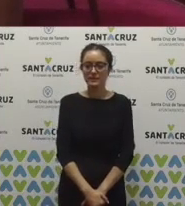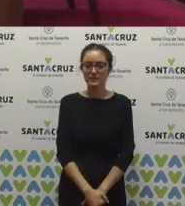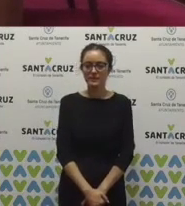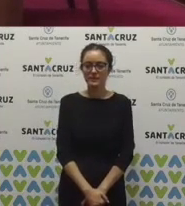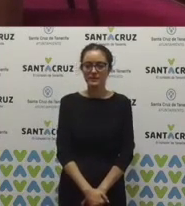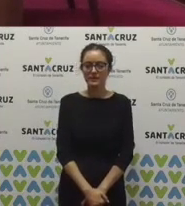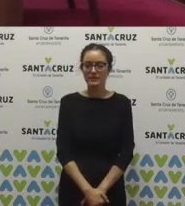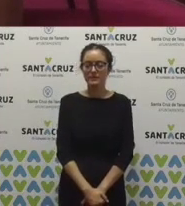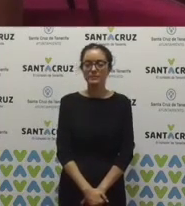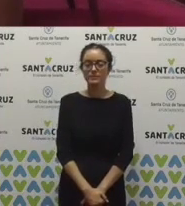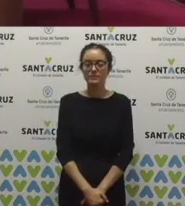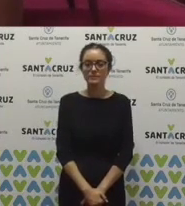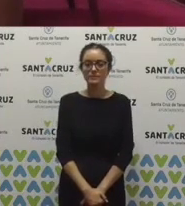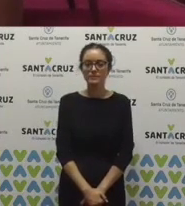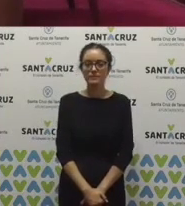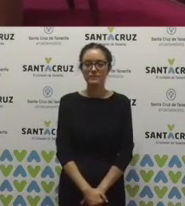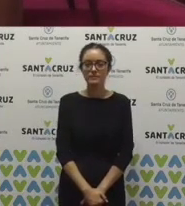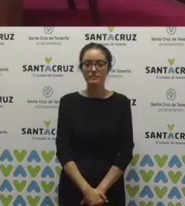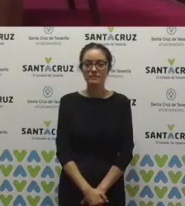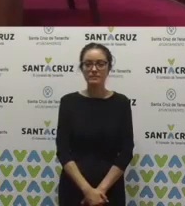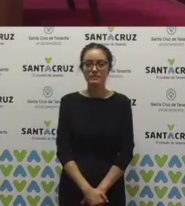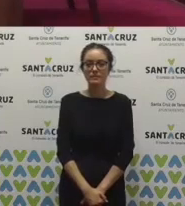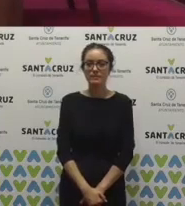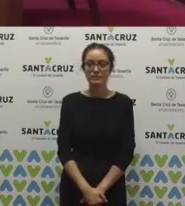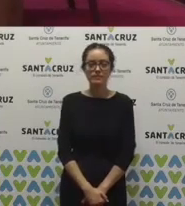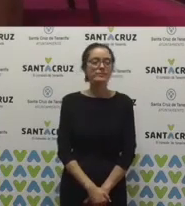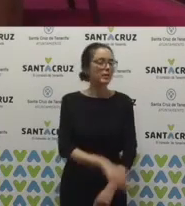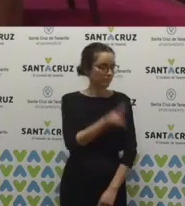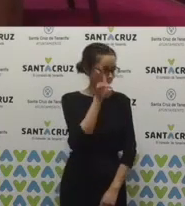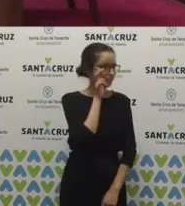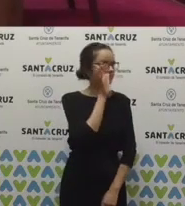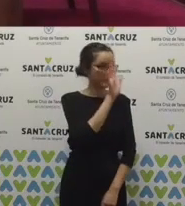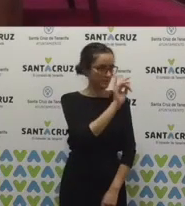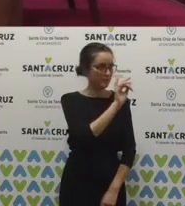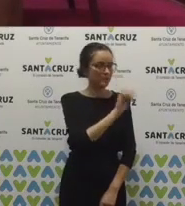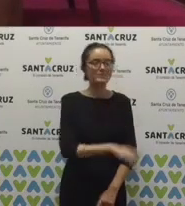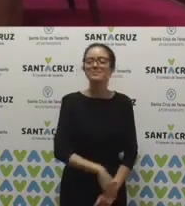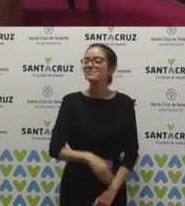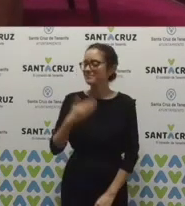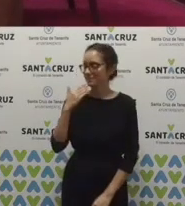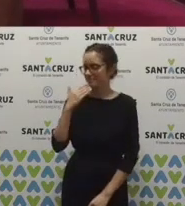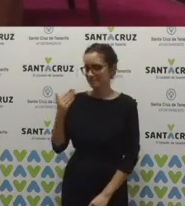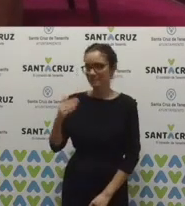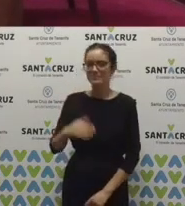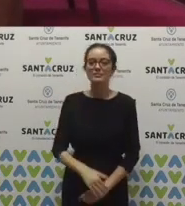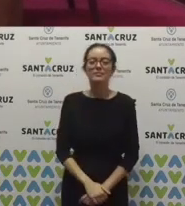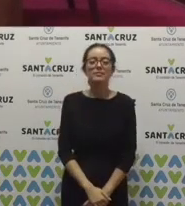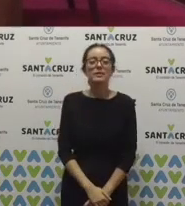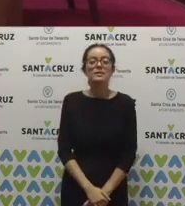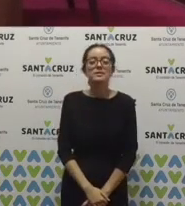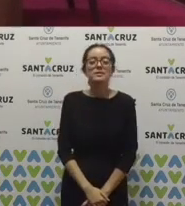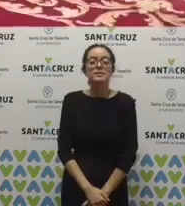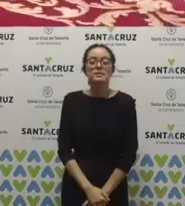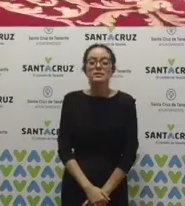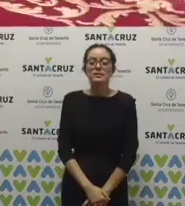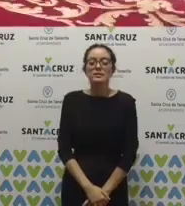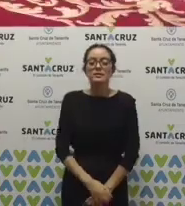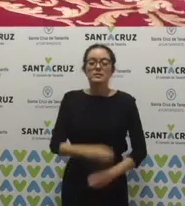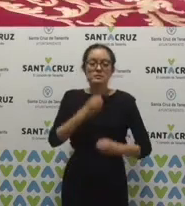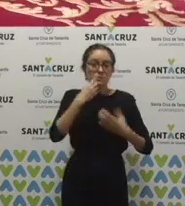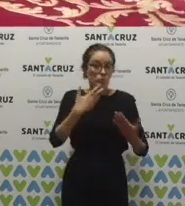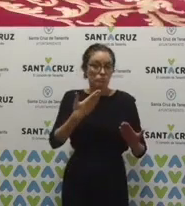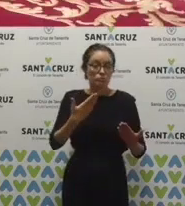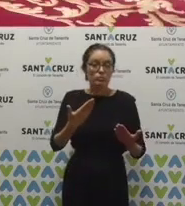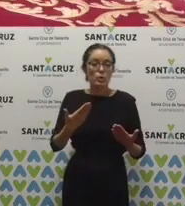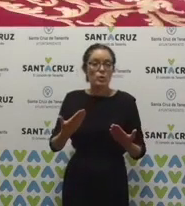también ahora ahora la escuchamos sí gracias bueno en la moción